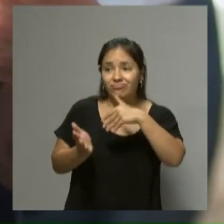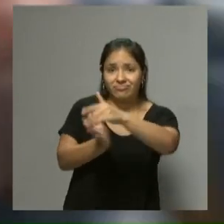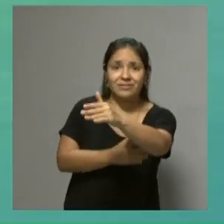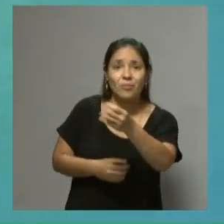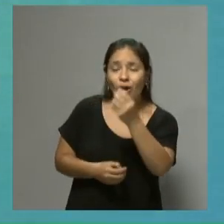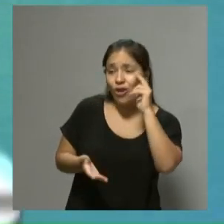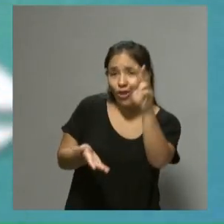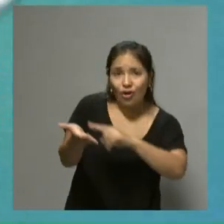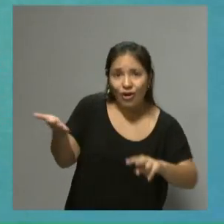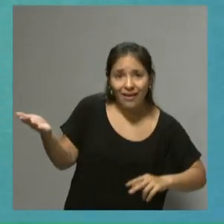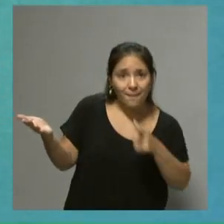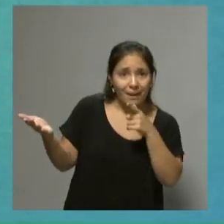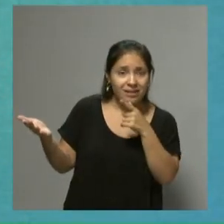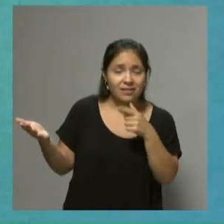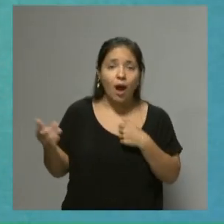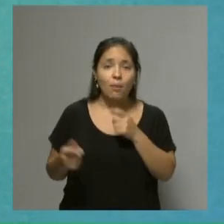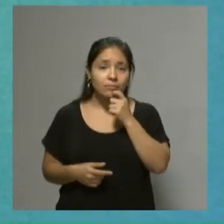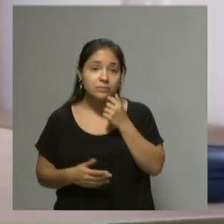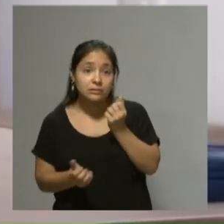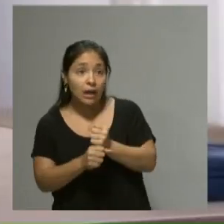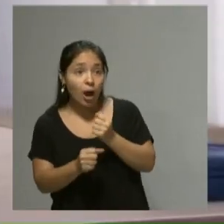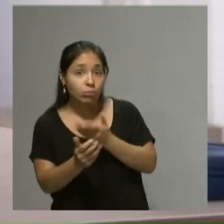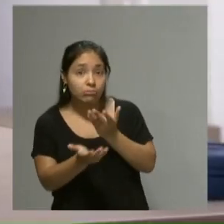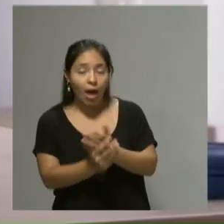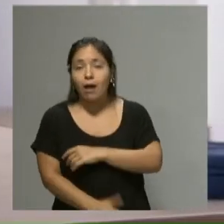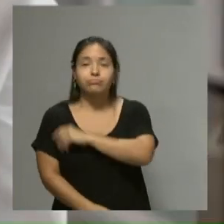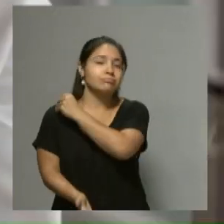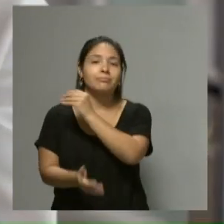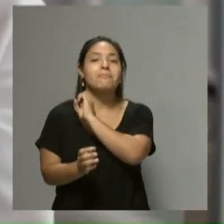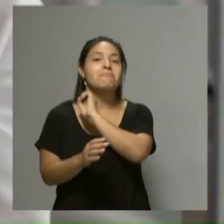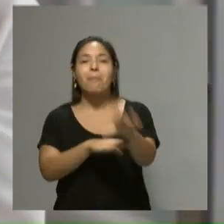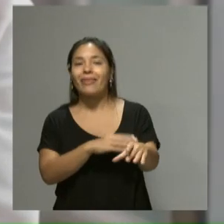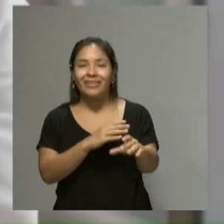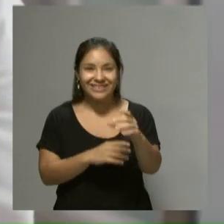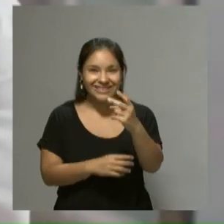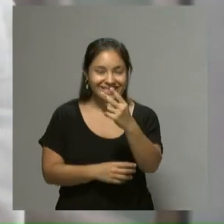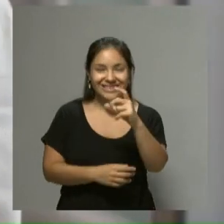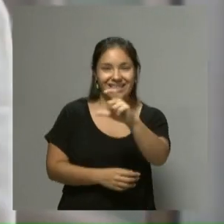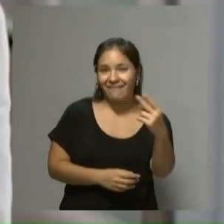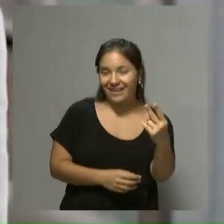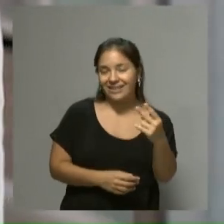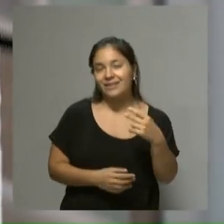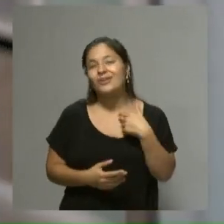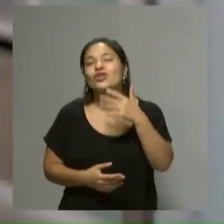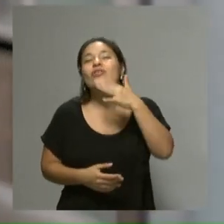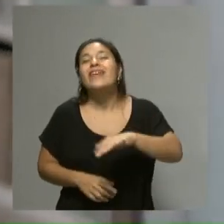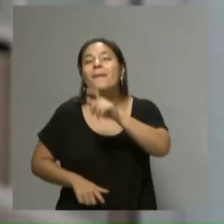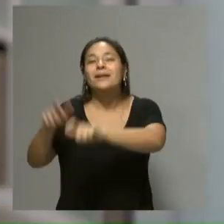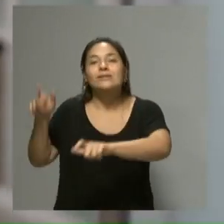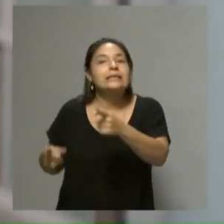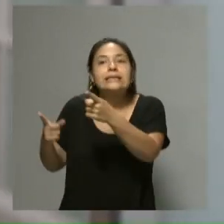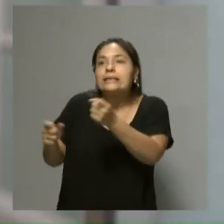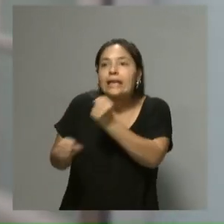no leen, mandan. Yo entiendo la gente que está necesitada y que manda, pero...